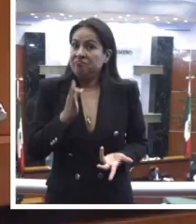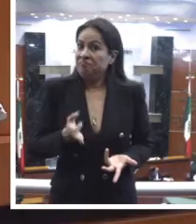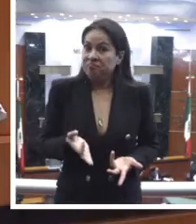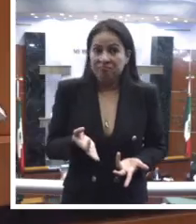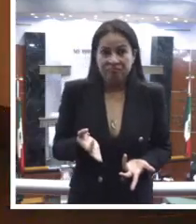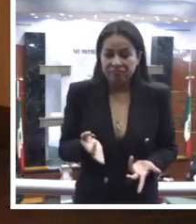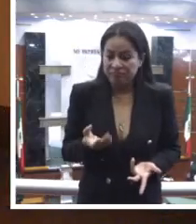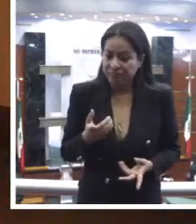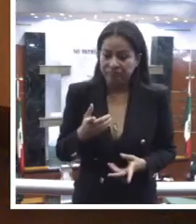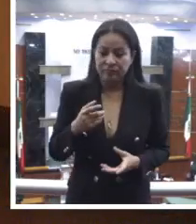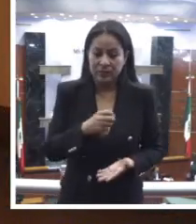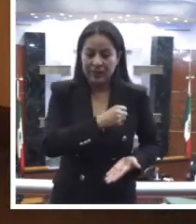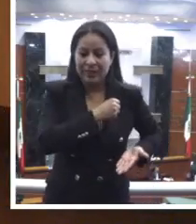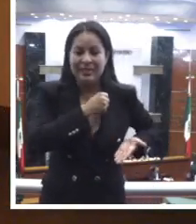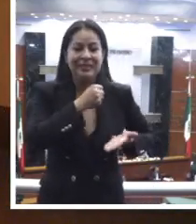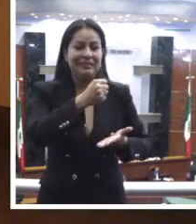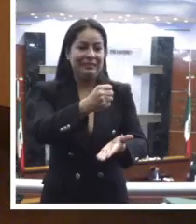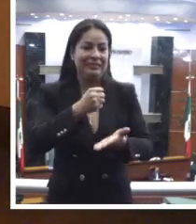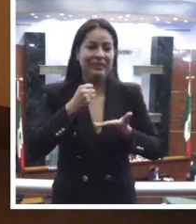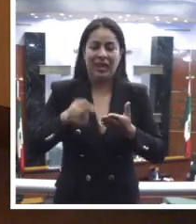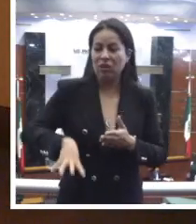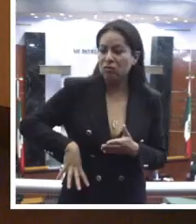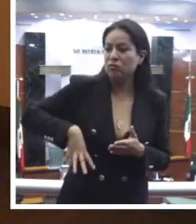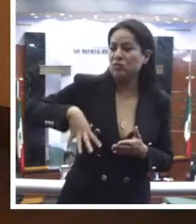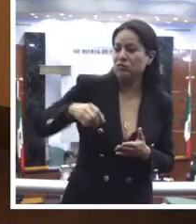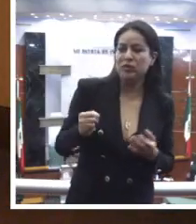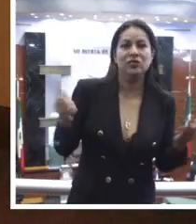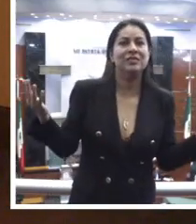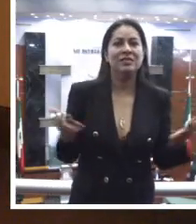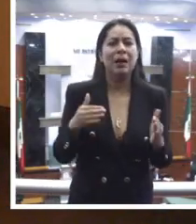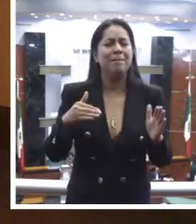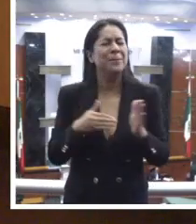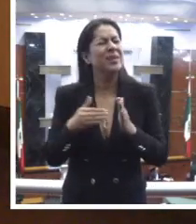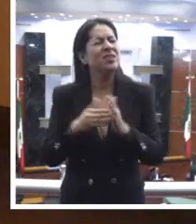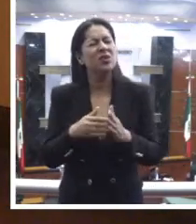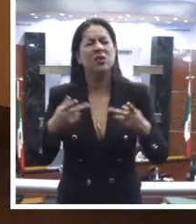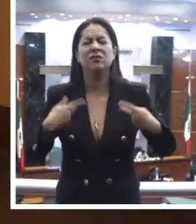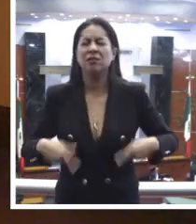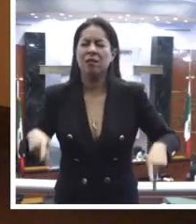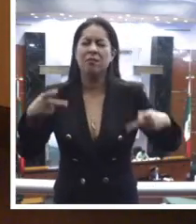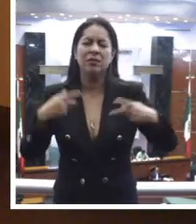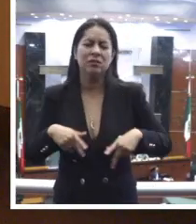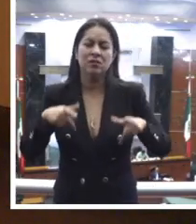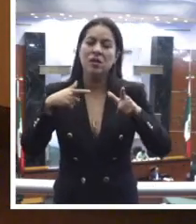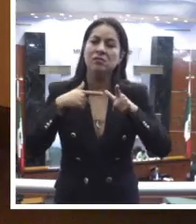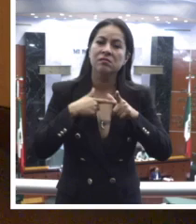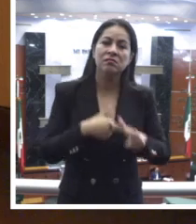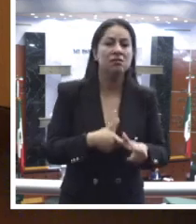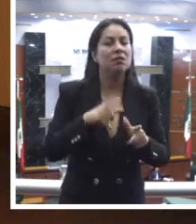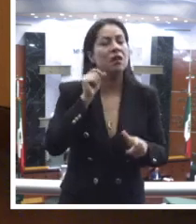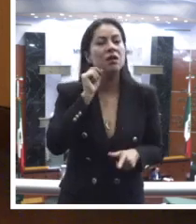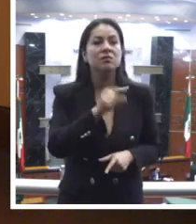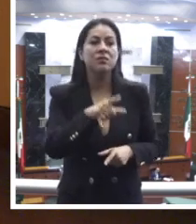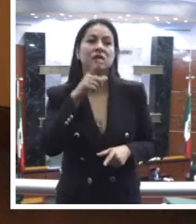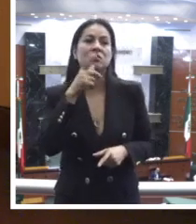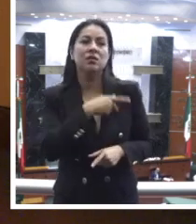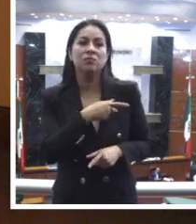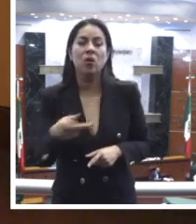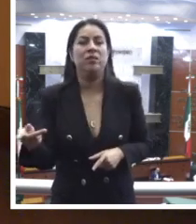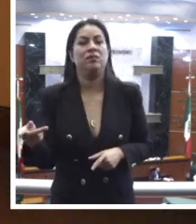que, a pesar de las inversiones y los esfuerzos realizados, millones de guerrerenses sigan enfrentando las mismas